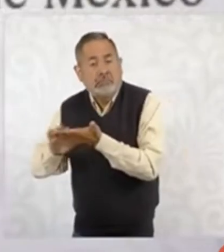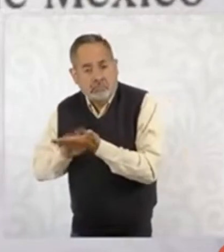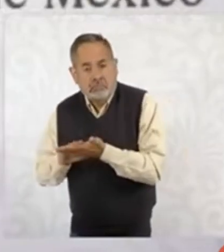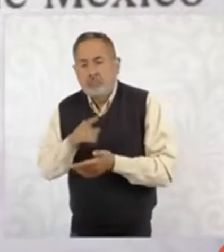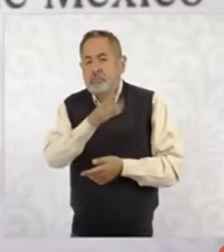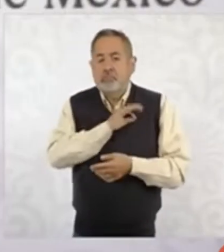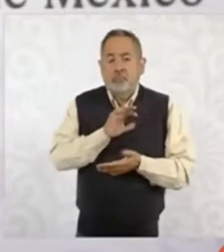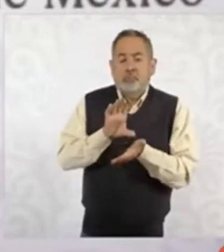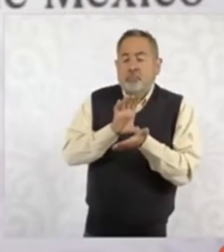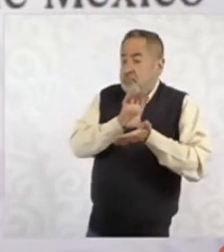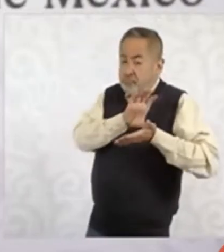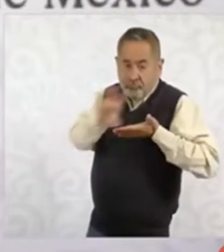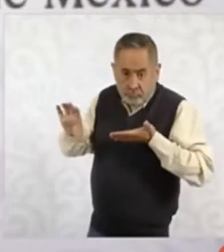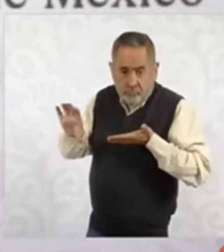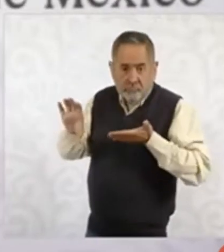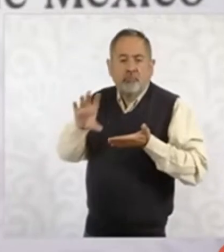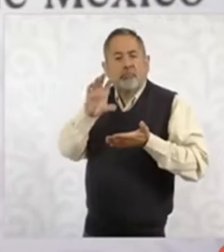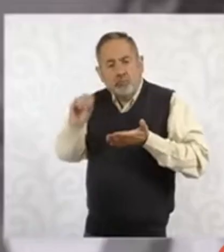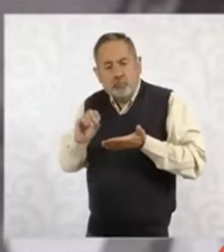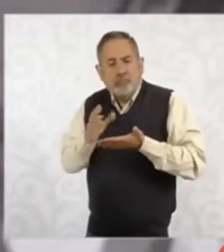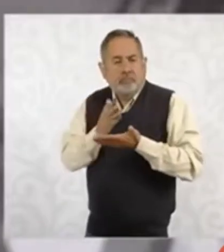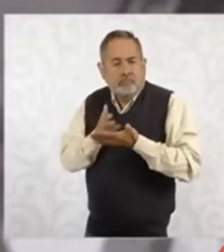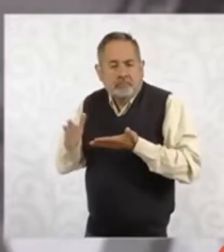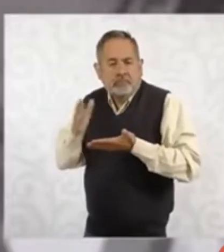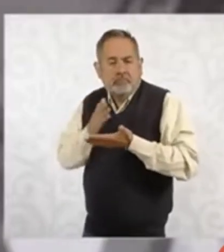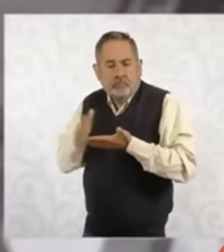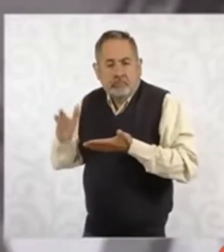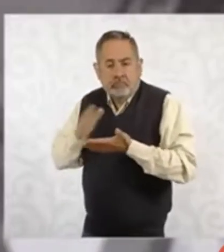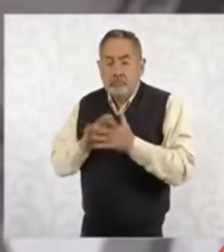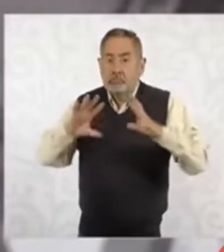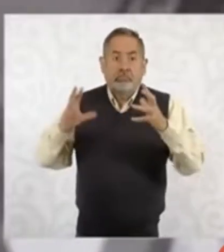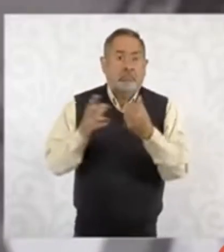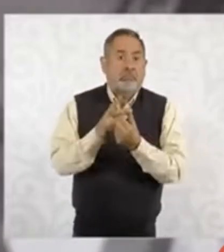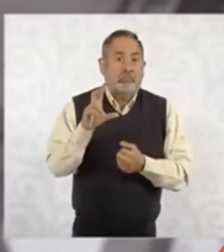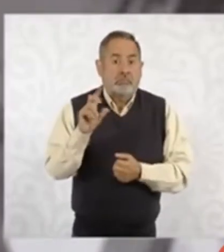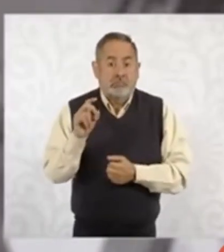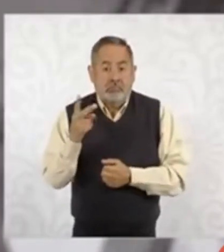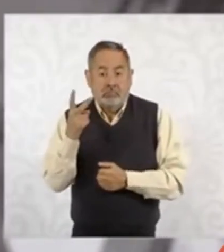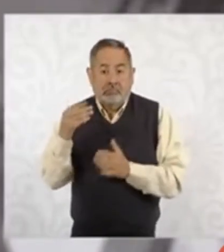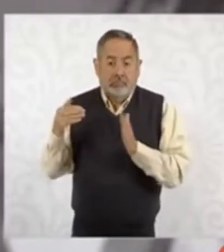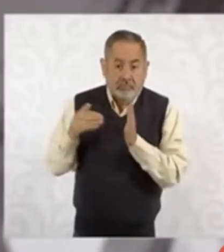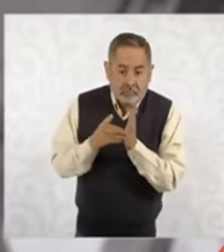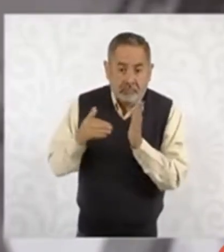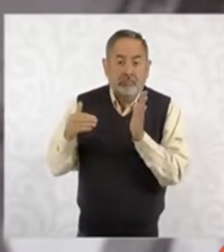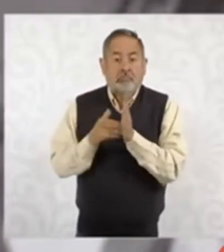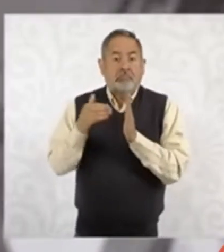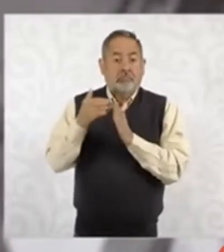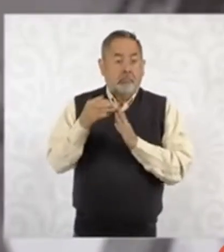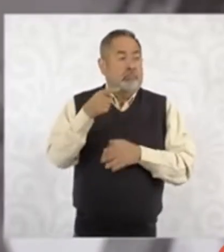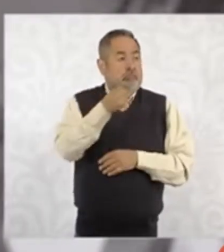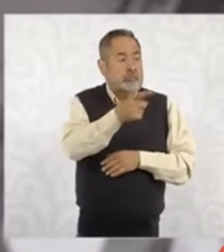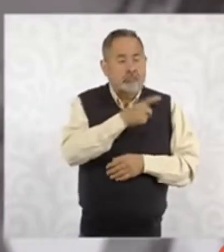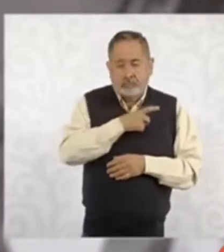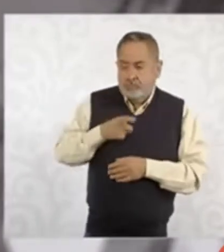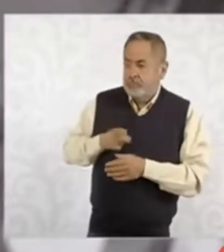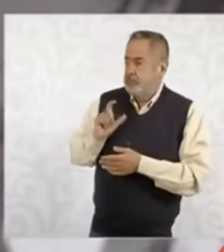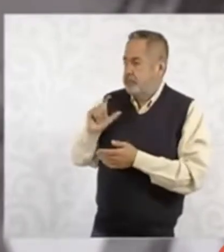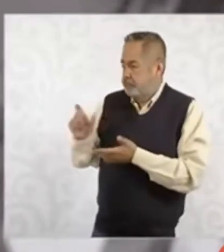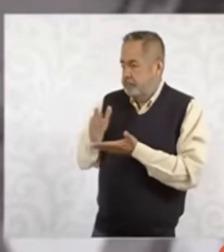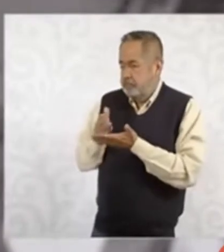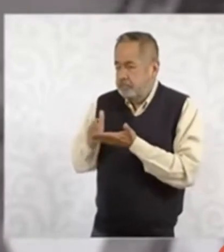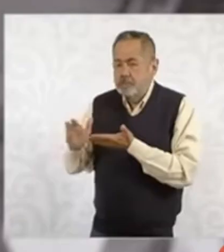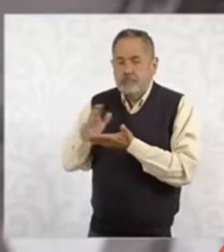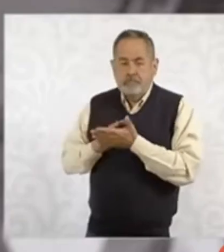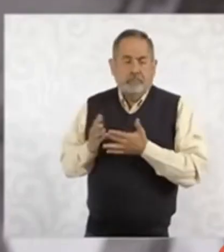en mensualidades hasta cierto punto. Son 32,000 millones de pesos que se pagó